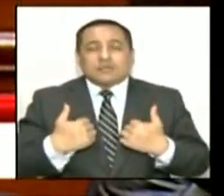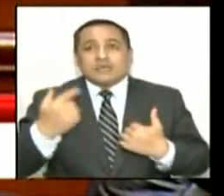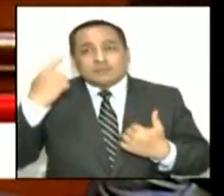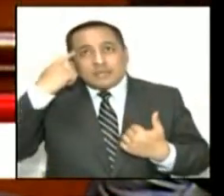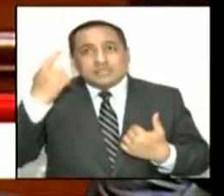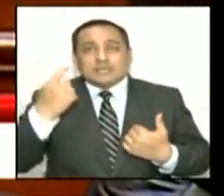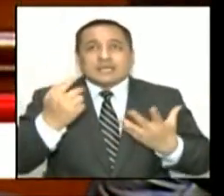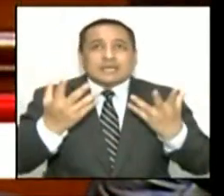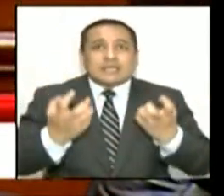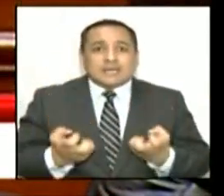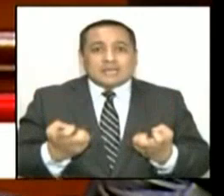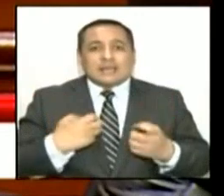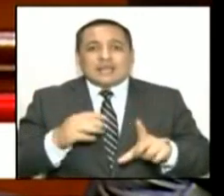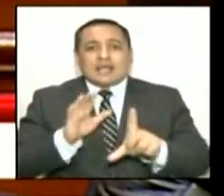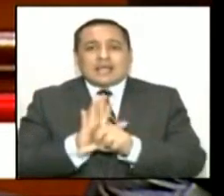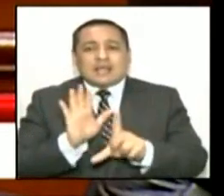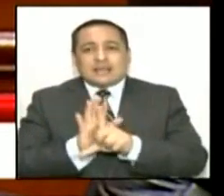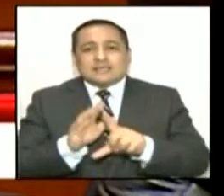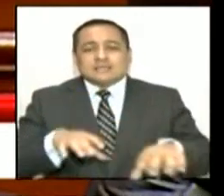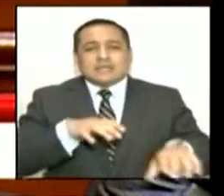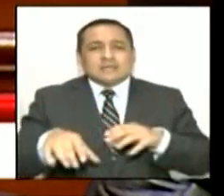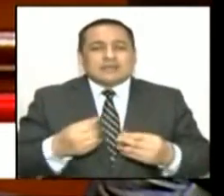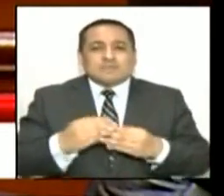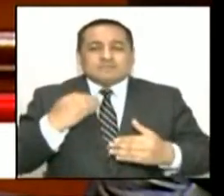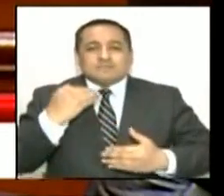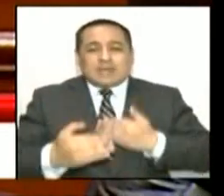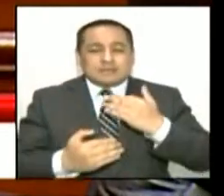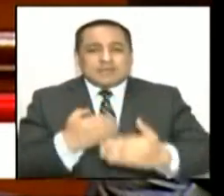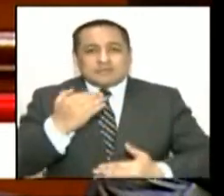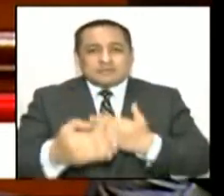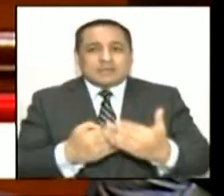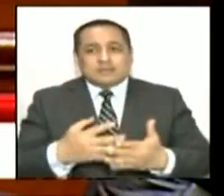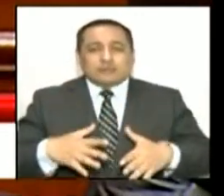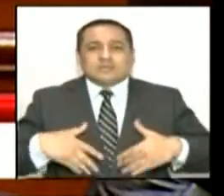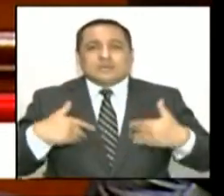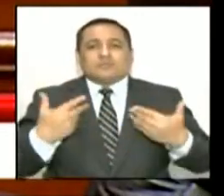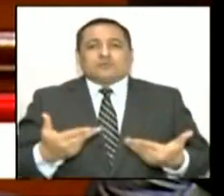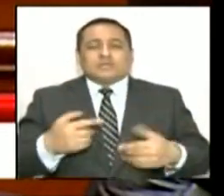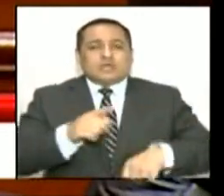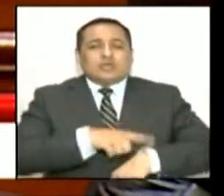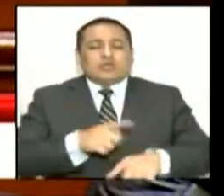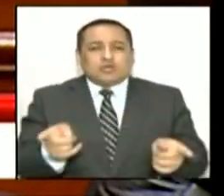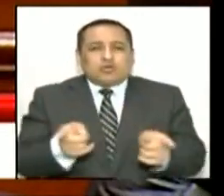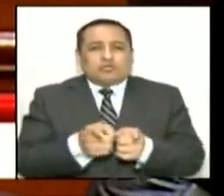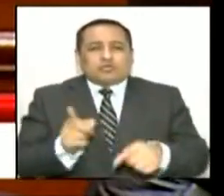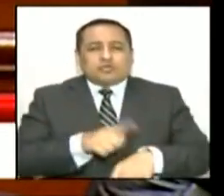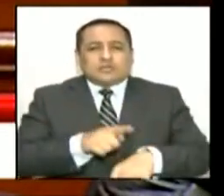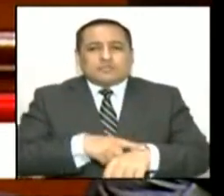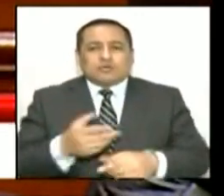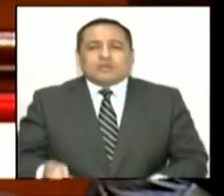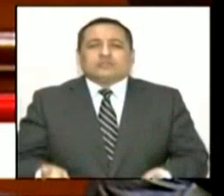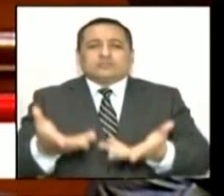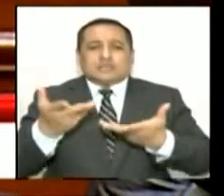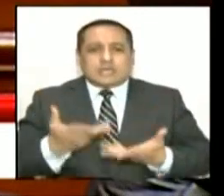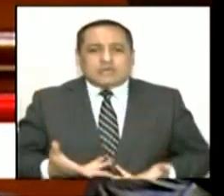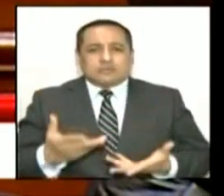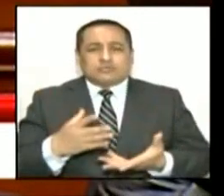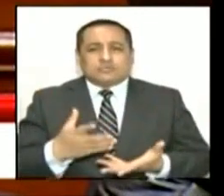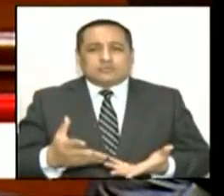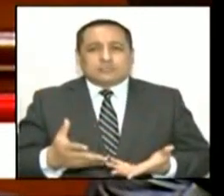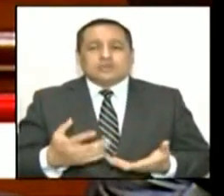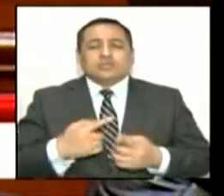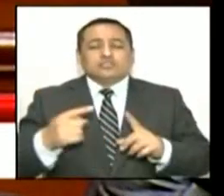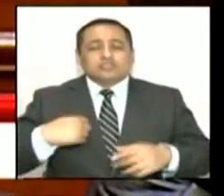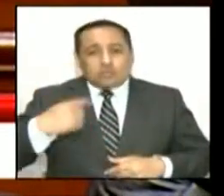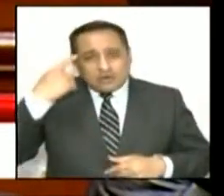ambiciones y aspiraciones legales de hacer mucho más de lo que realmente era posible en el corto tiempo que nos ha asignado la historia. Yo